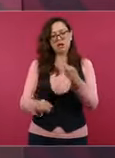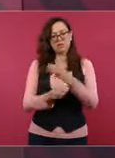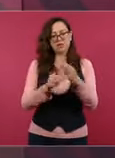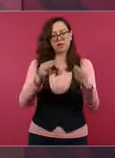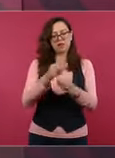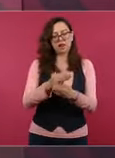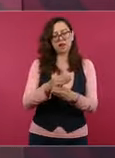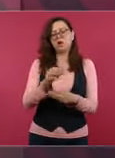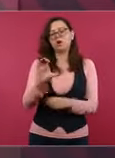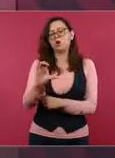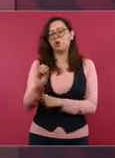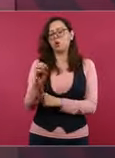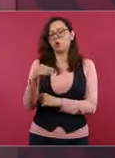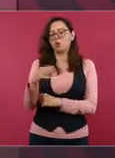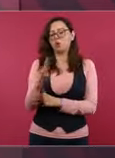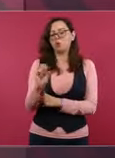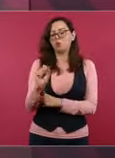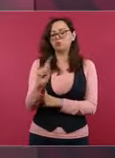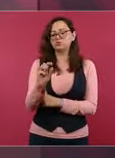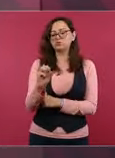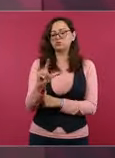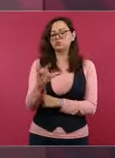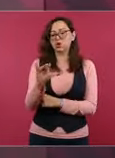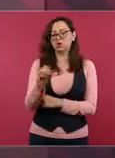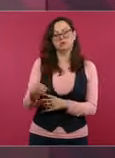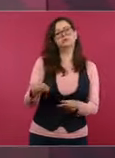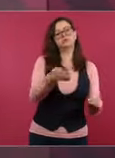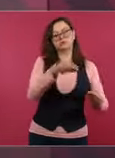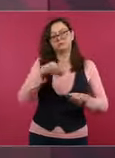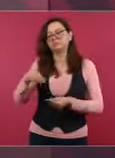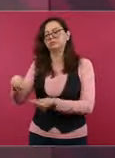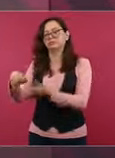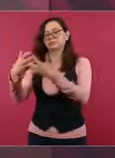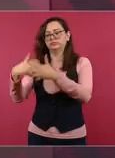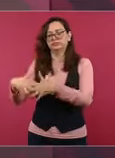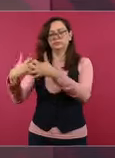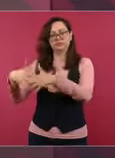muy importante, como de